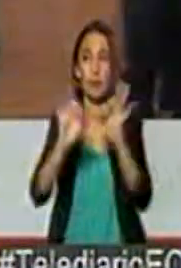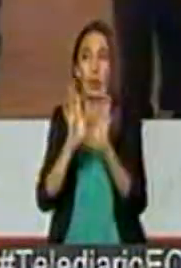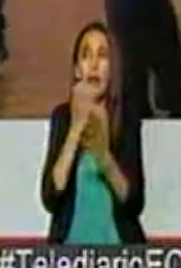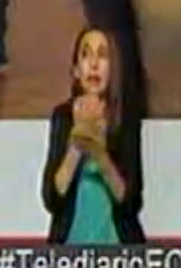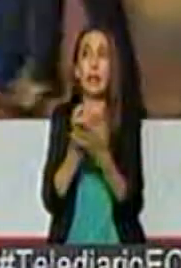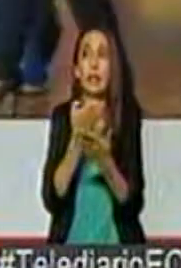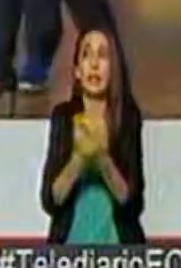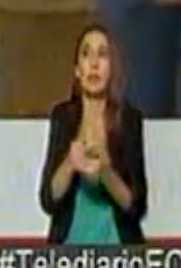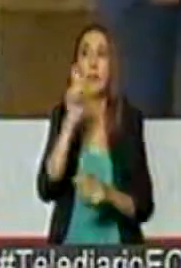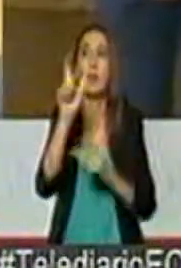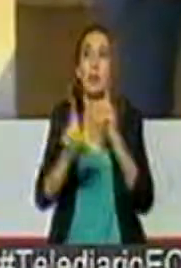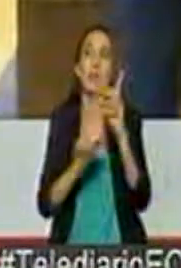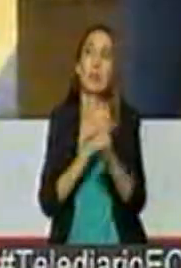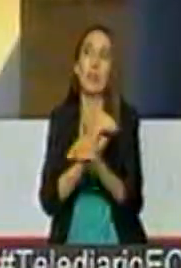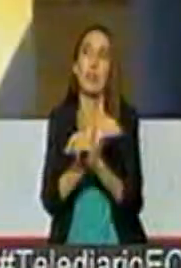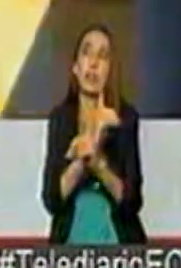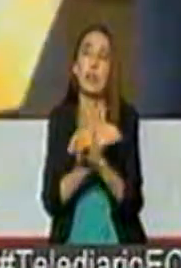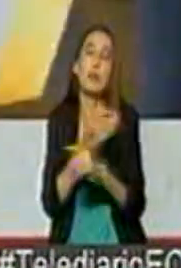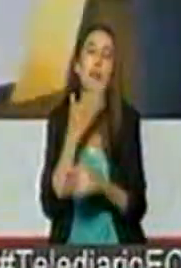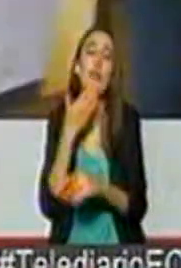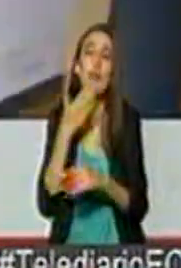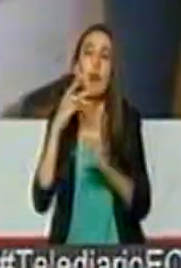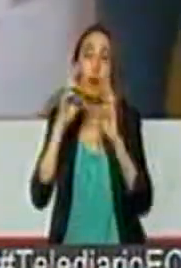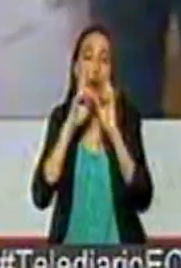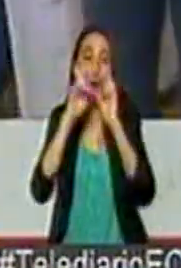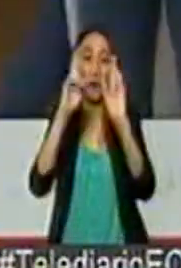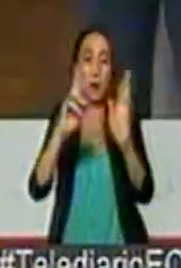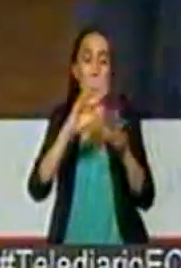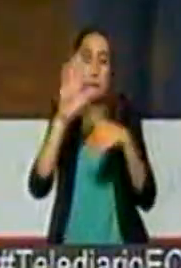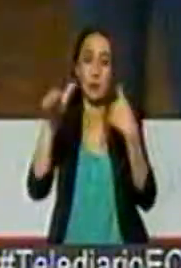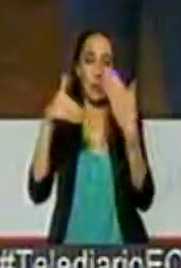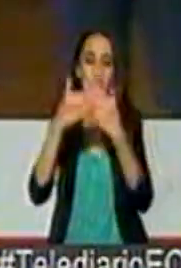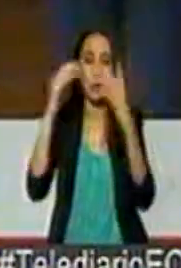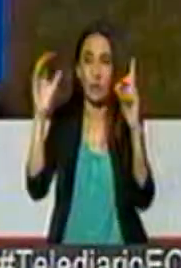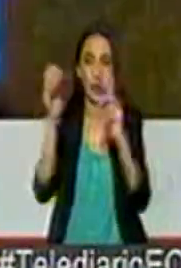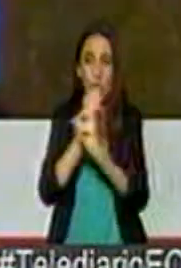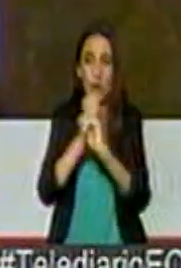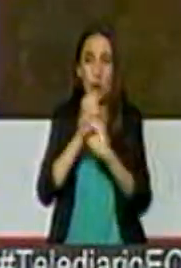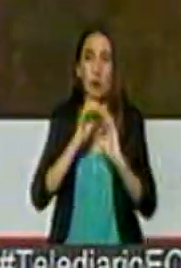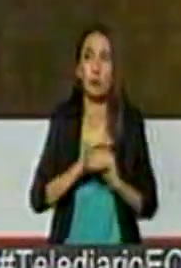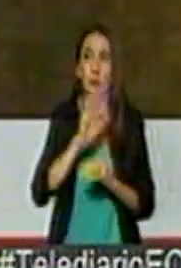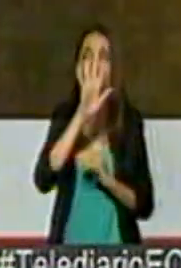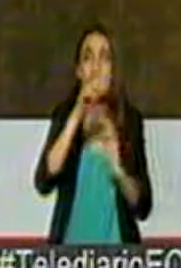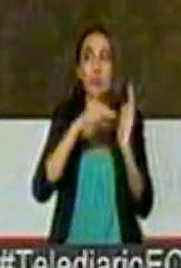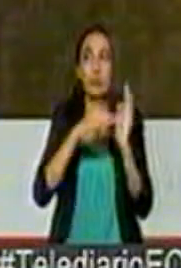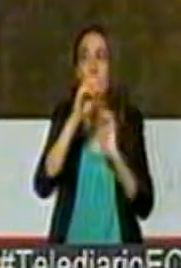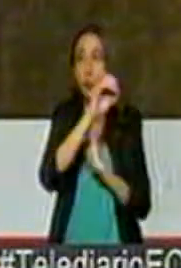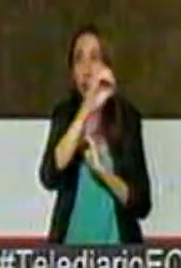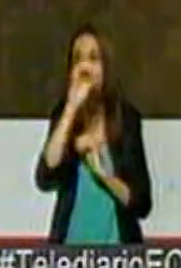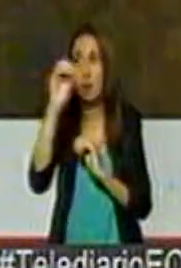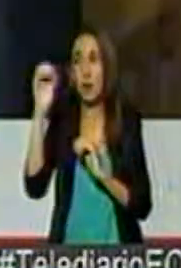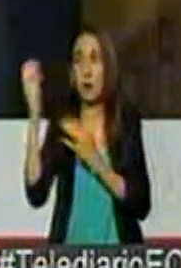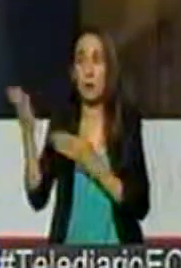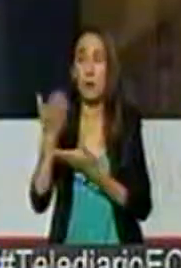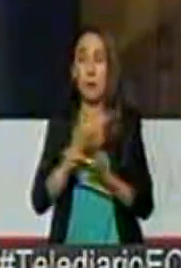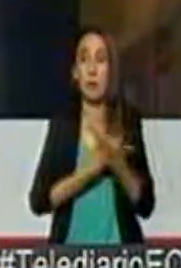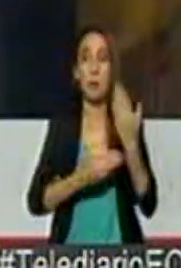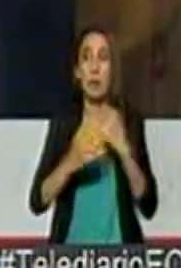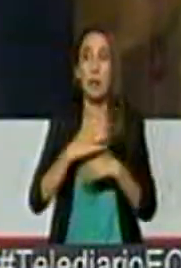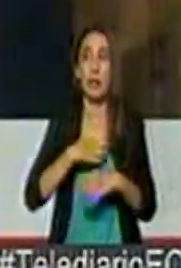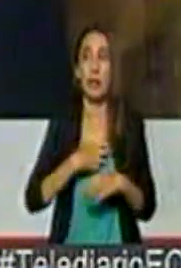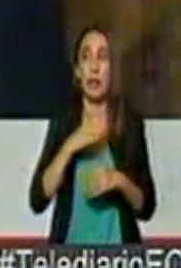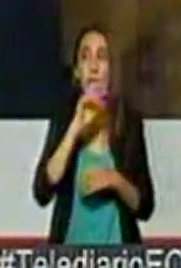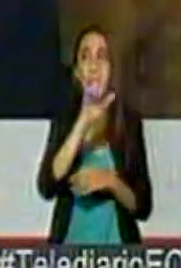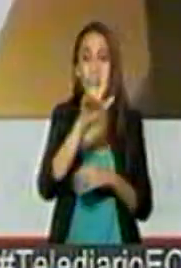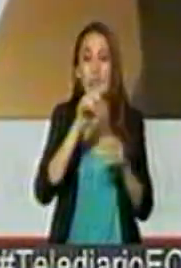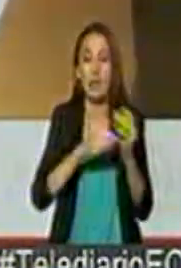con discapacidad como reconocimiento a su esfuerzo y al logro histórico alcanzado. $5.000 a los medallistas de oro, $3.000 a los que